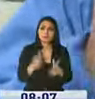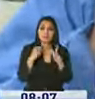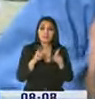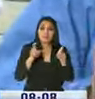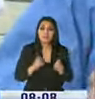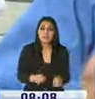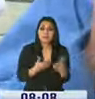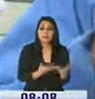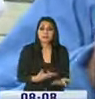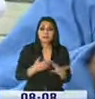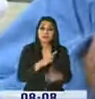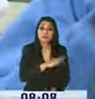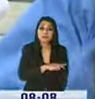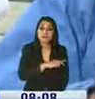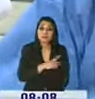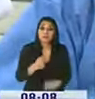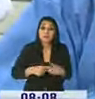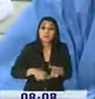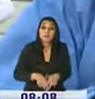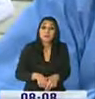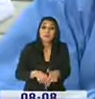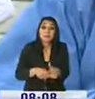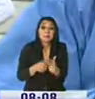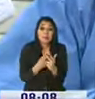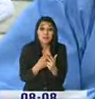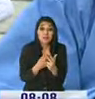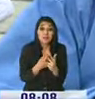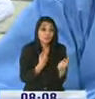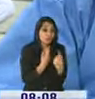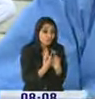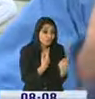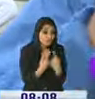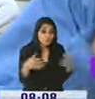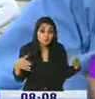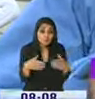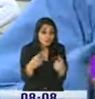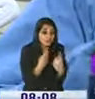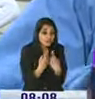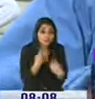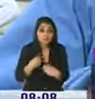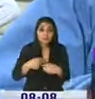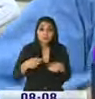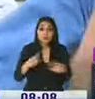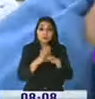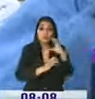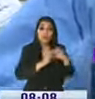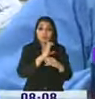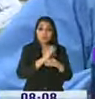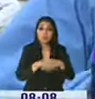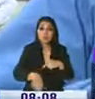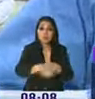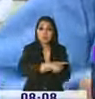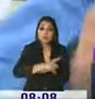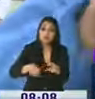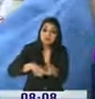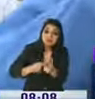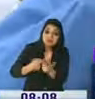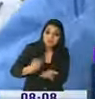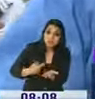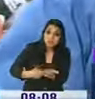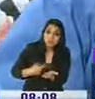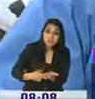de esperar a que el municipio empiece a hacer realmente las mesas de participación. Mientras tanto, San José del Condado empezará a analizar la